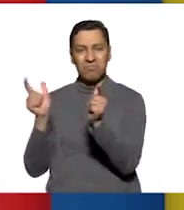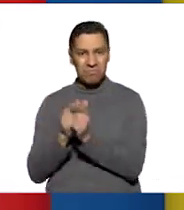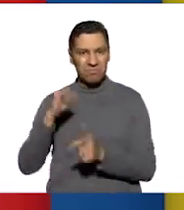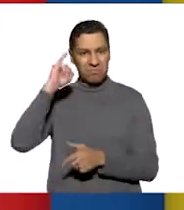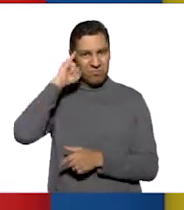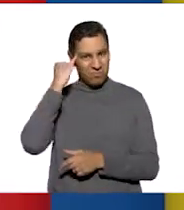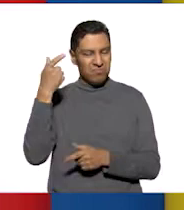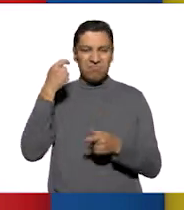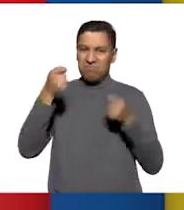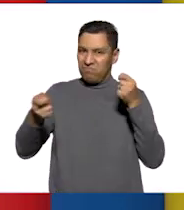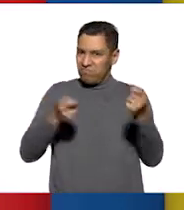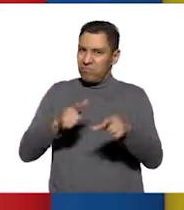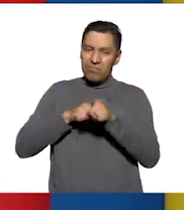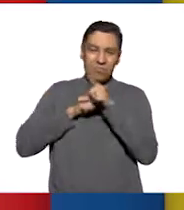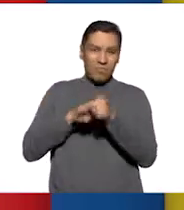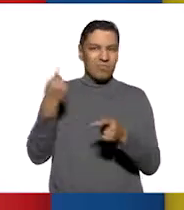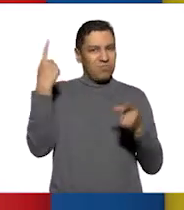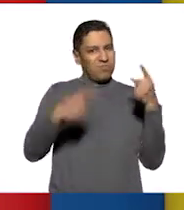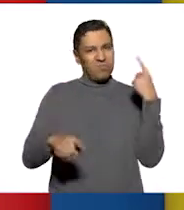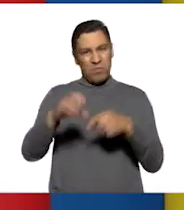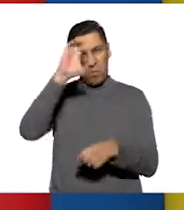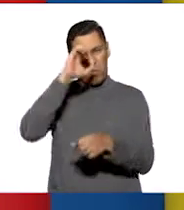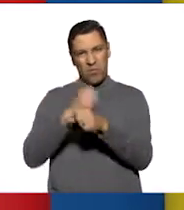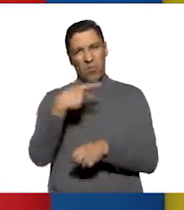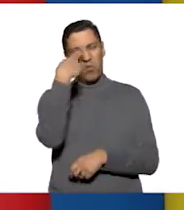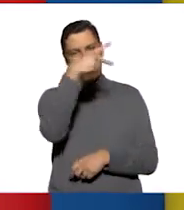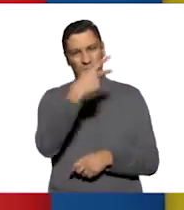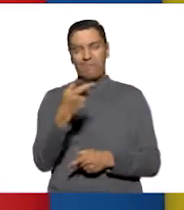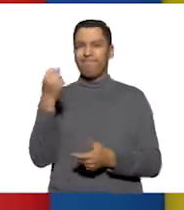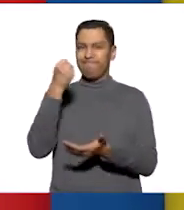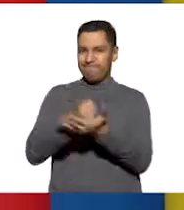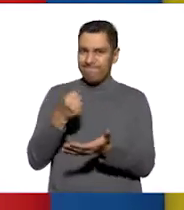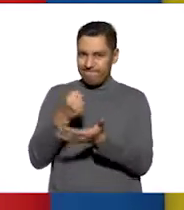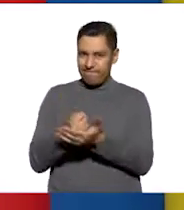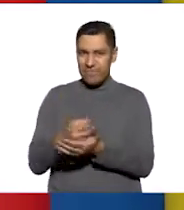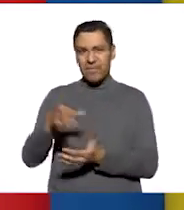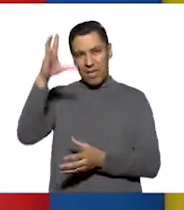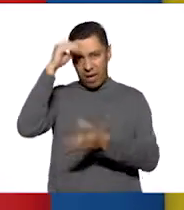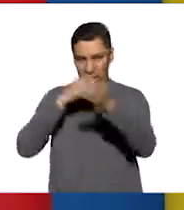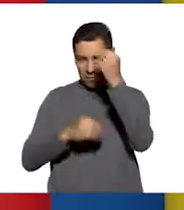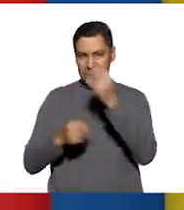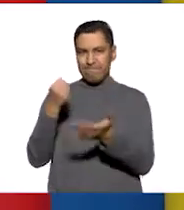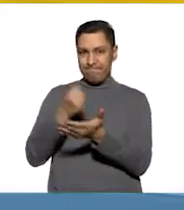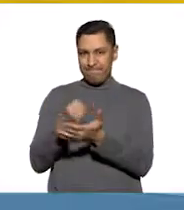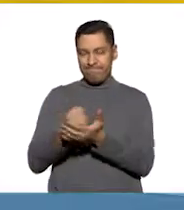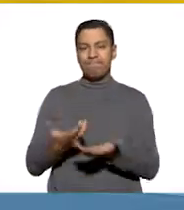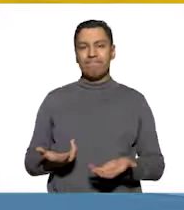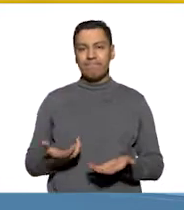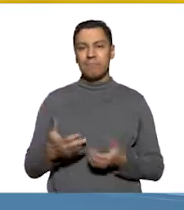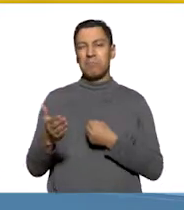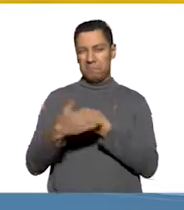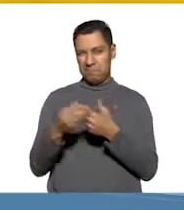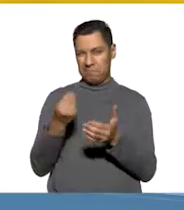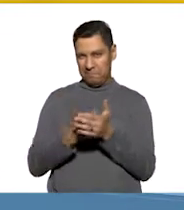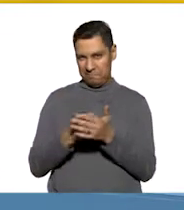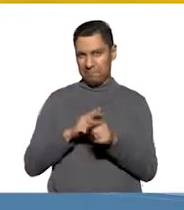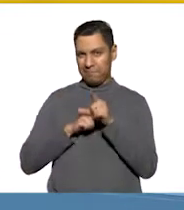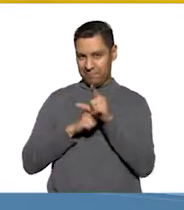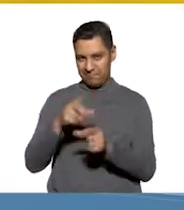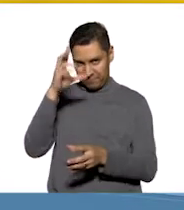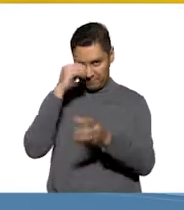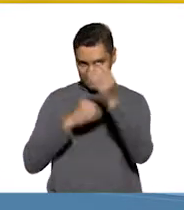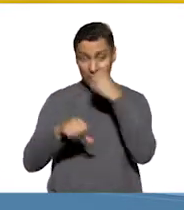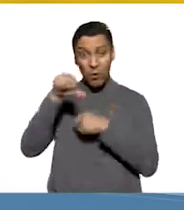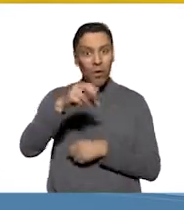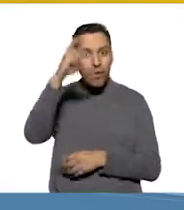y colonizándolos para imponer su cultura. Pero ese tema lo veremos en la siguiente clase. El día de hoy aprendimos